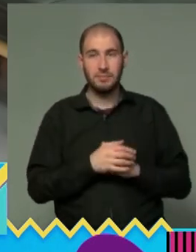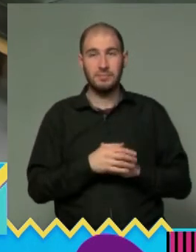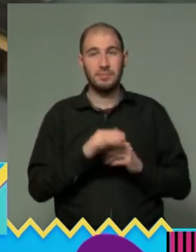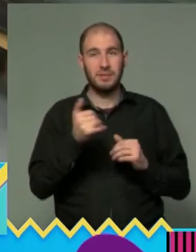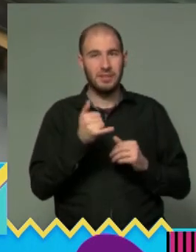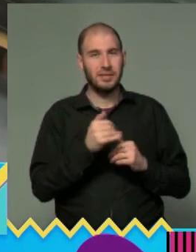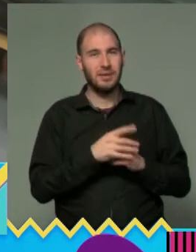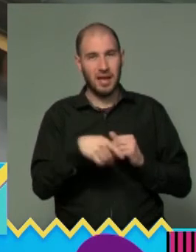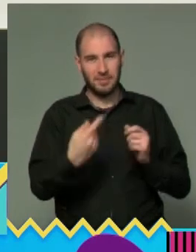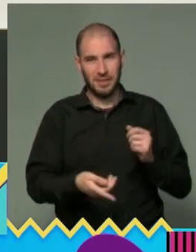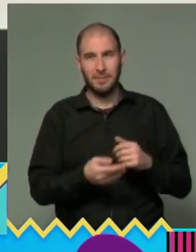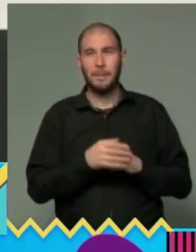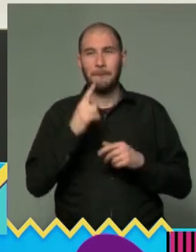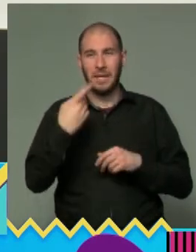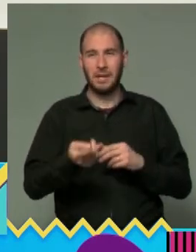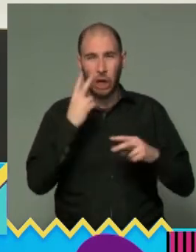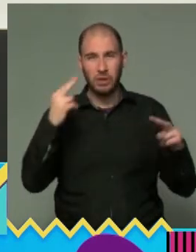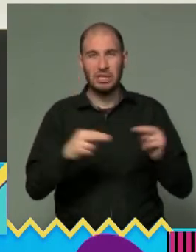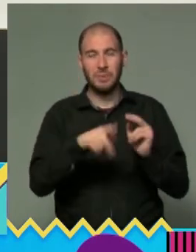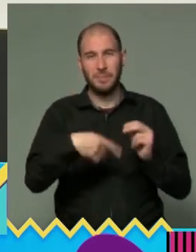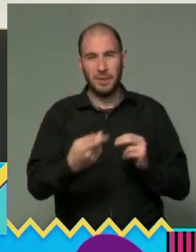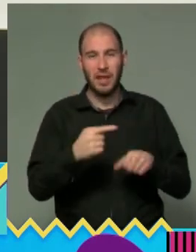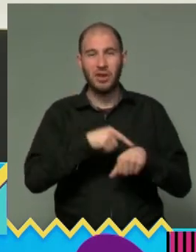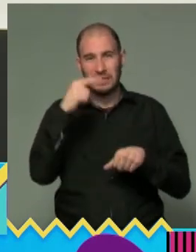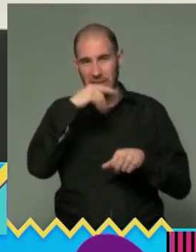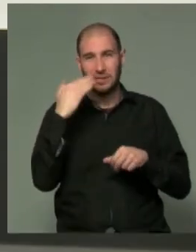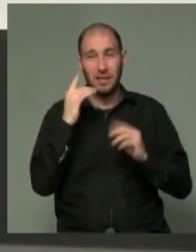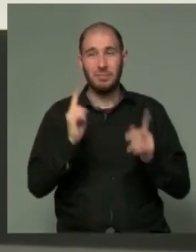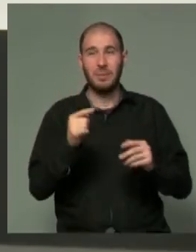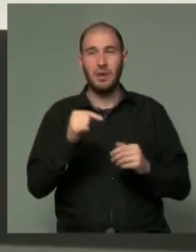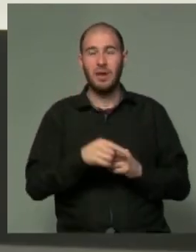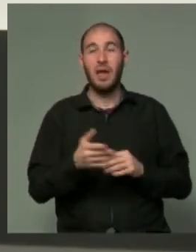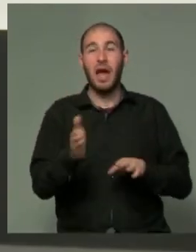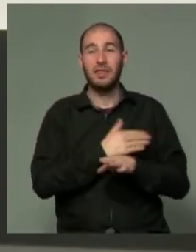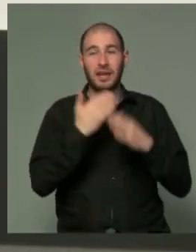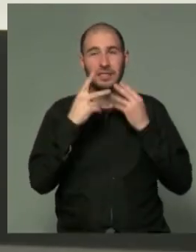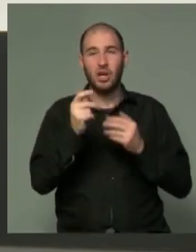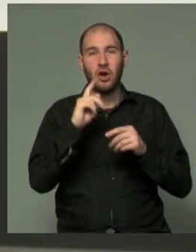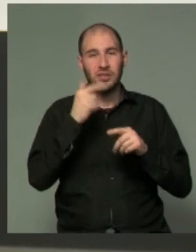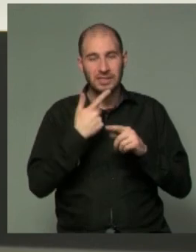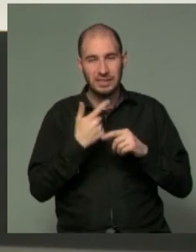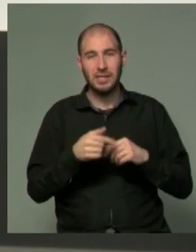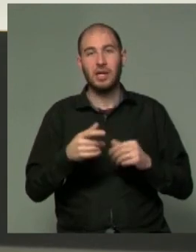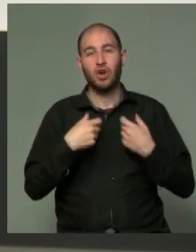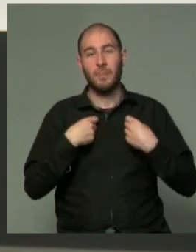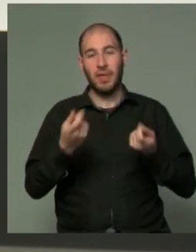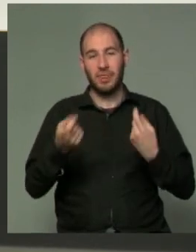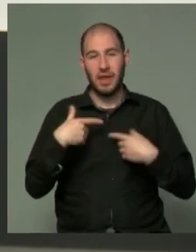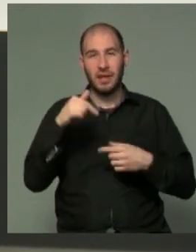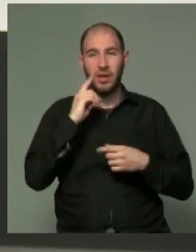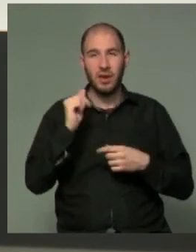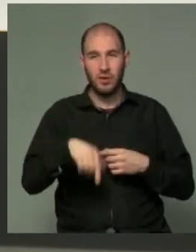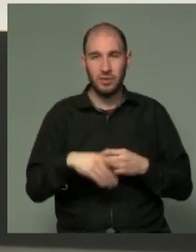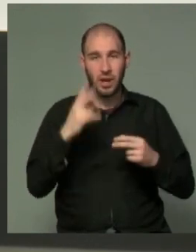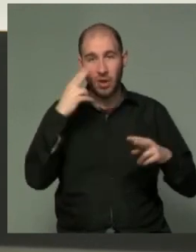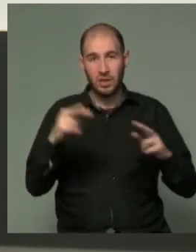¿querés? Así será. Hasta mañana, entonces. Mañana. Nos volvemos a reencontrar a las 19 horas como siempre. Antes agradezco a Coxis por haberme dado la ropa en el día de hoy.